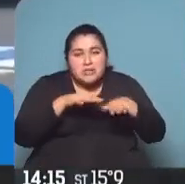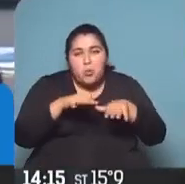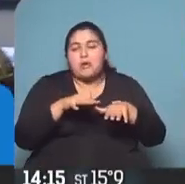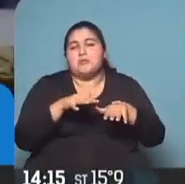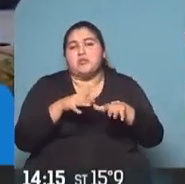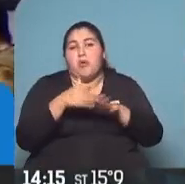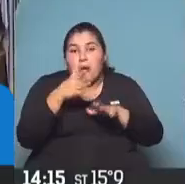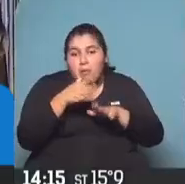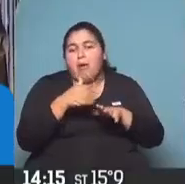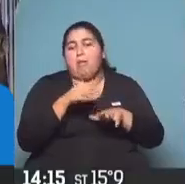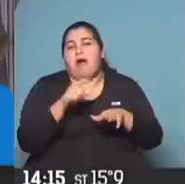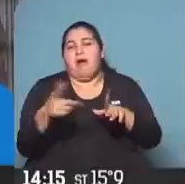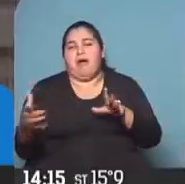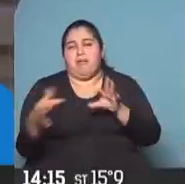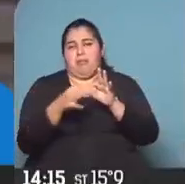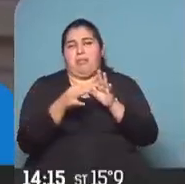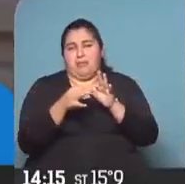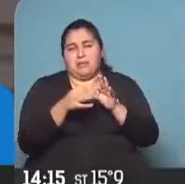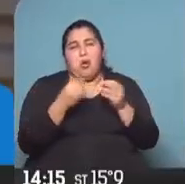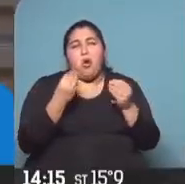con esta facilidad